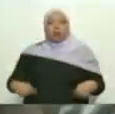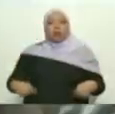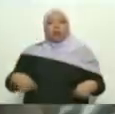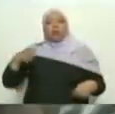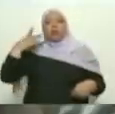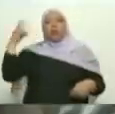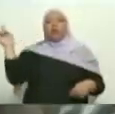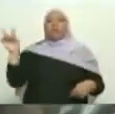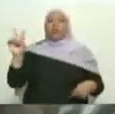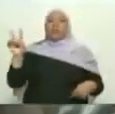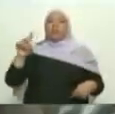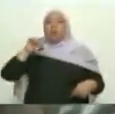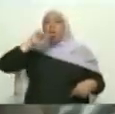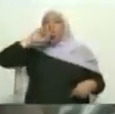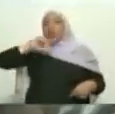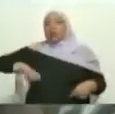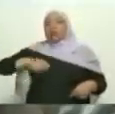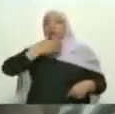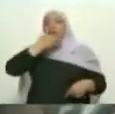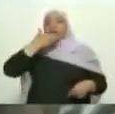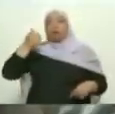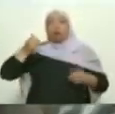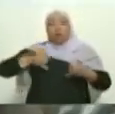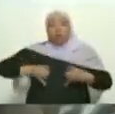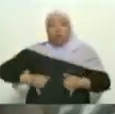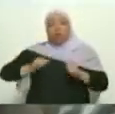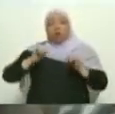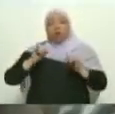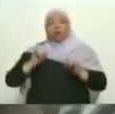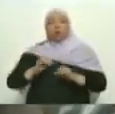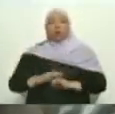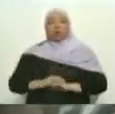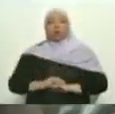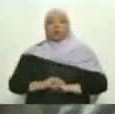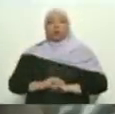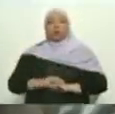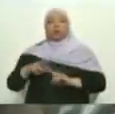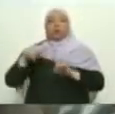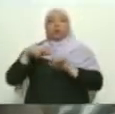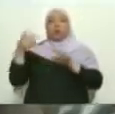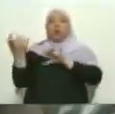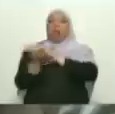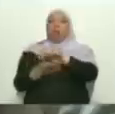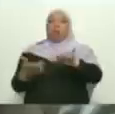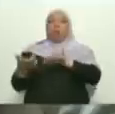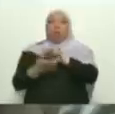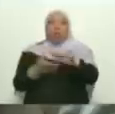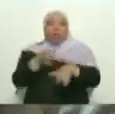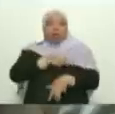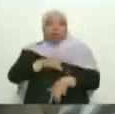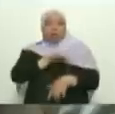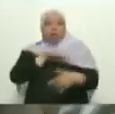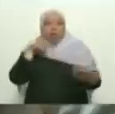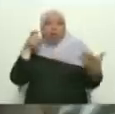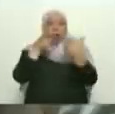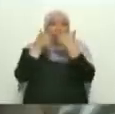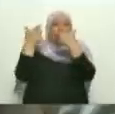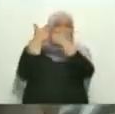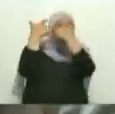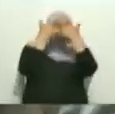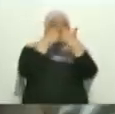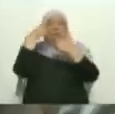Venezuela, hacia sus mejores hijos, en intentar una guerra civil. Lo hizo